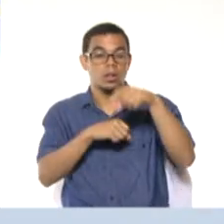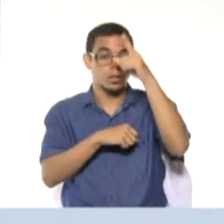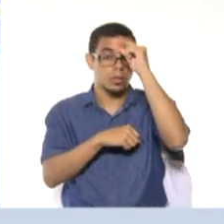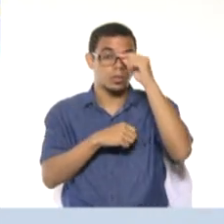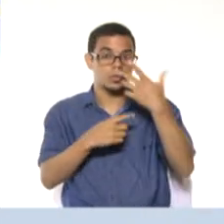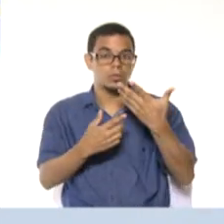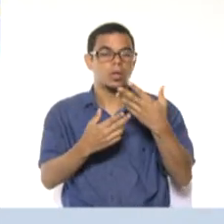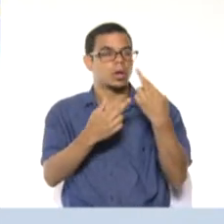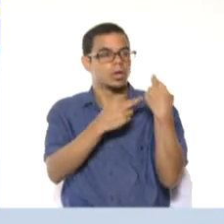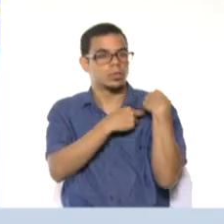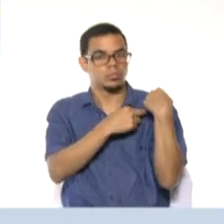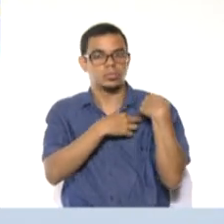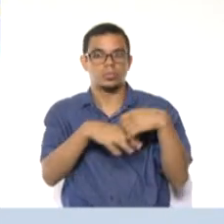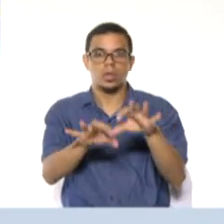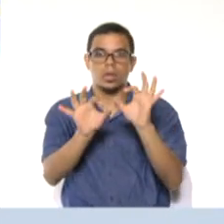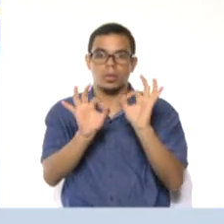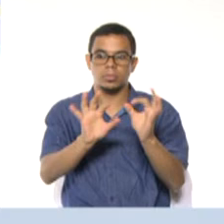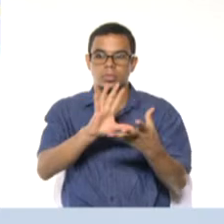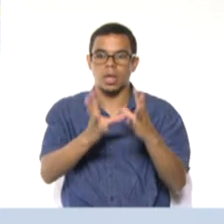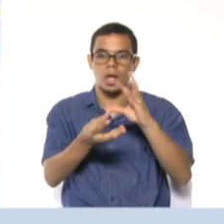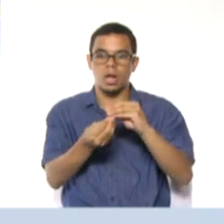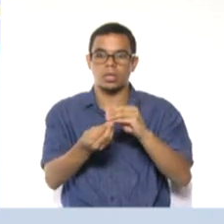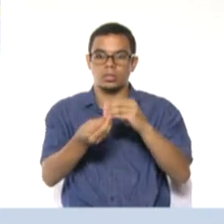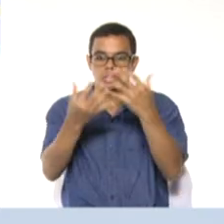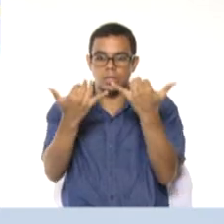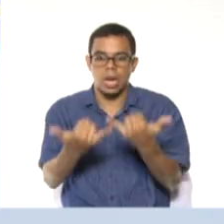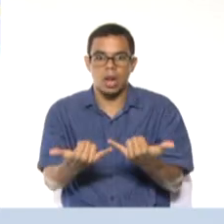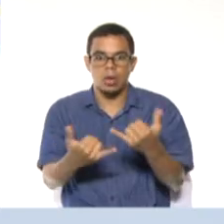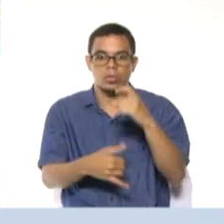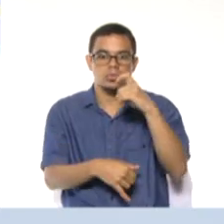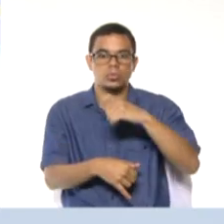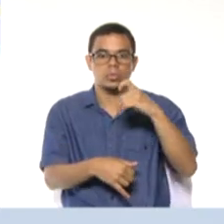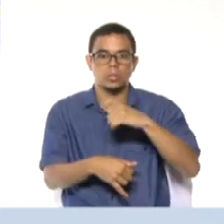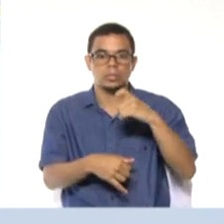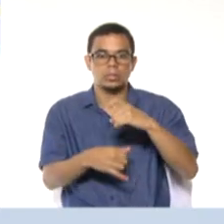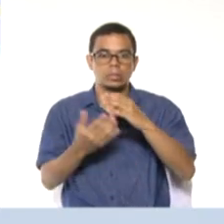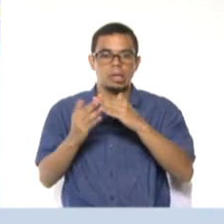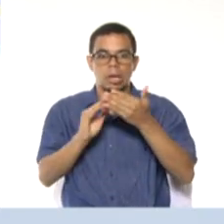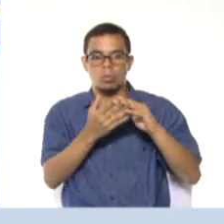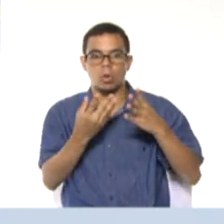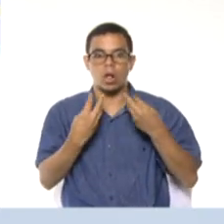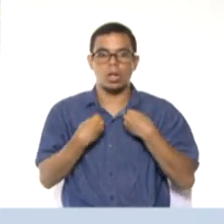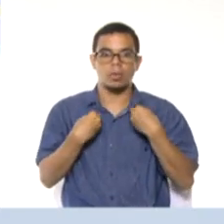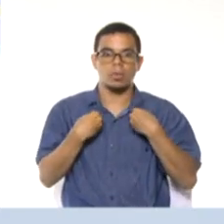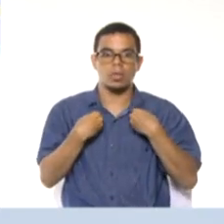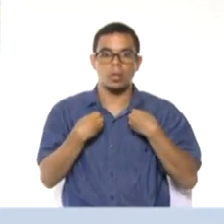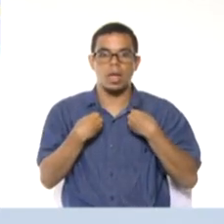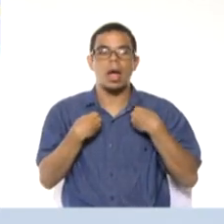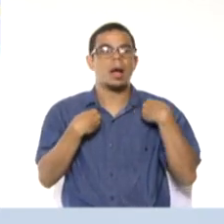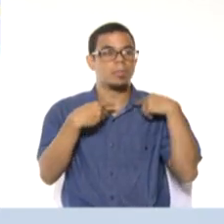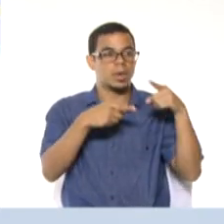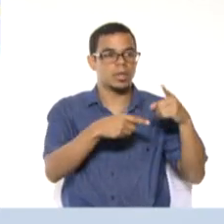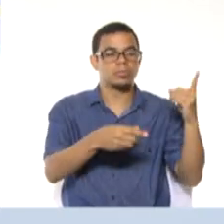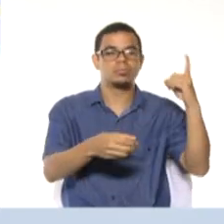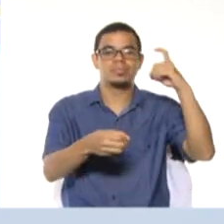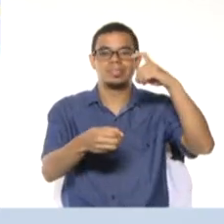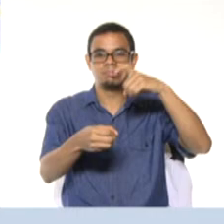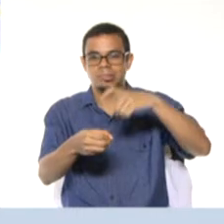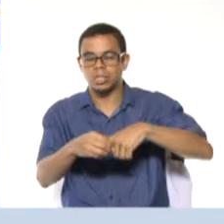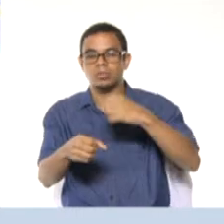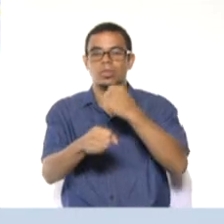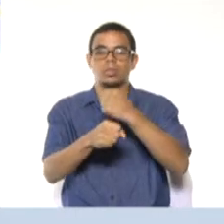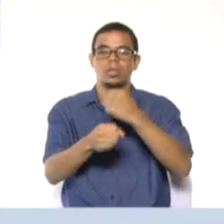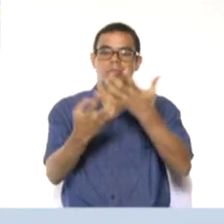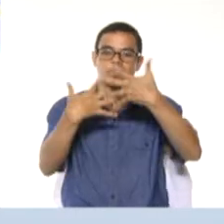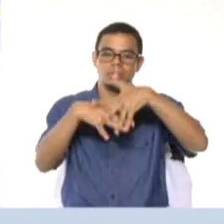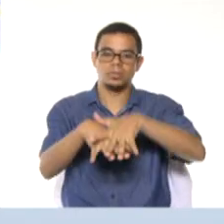laboral especialidades ocupacionales ajustadas a su realidad local para poder garantizar esos procesos de inserción laboral y esos